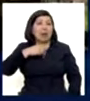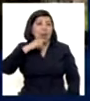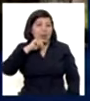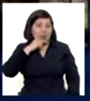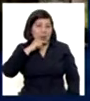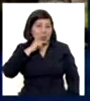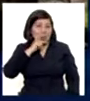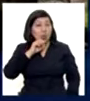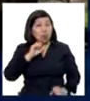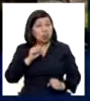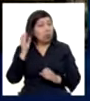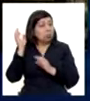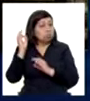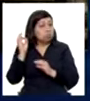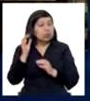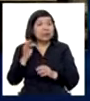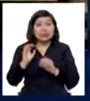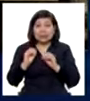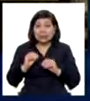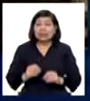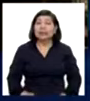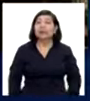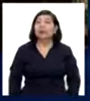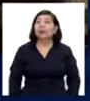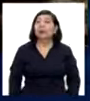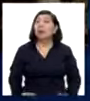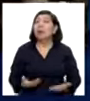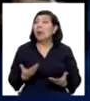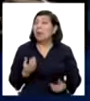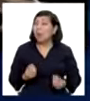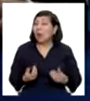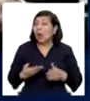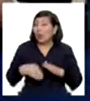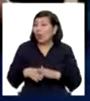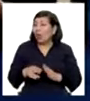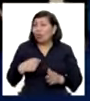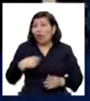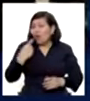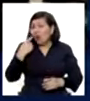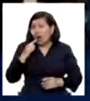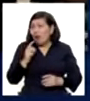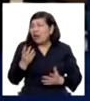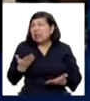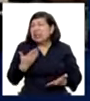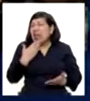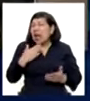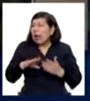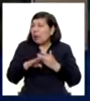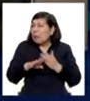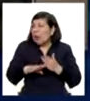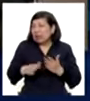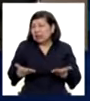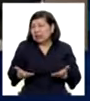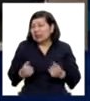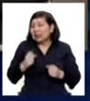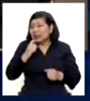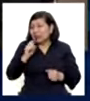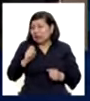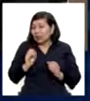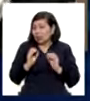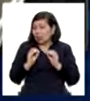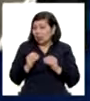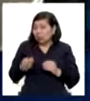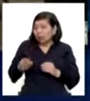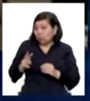Mujer y ha hecho una charla de sensibilización, porque a veces al interno no conocen algunos conceptos básicos que es necesario que